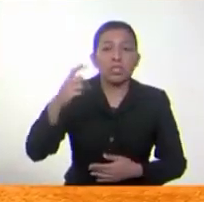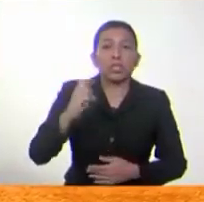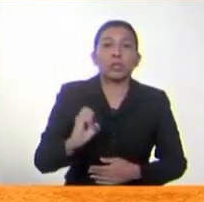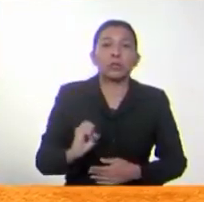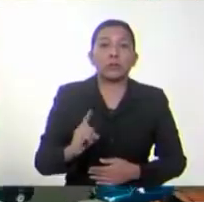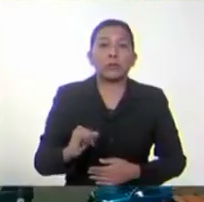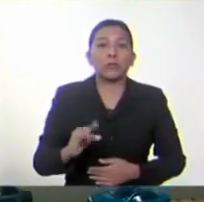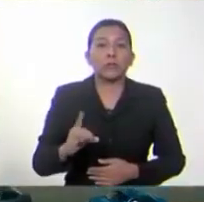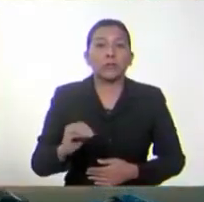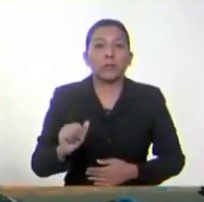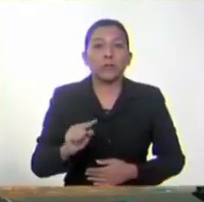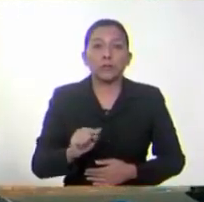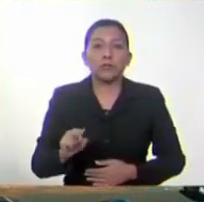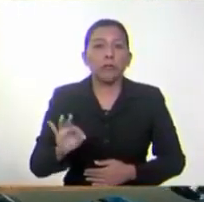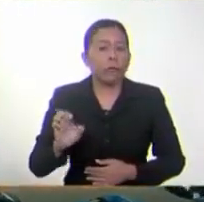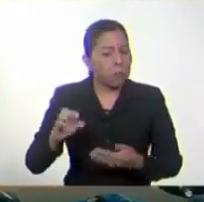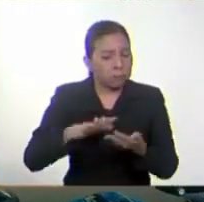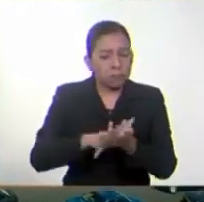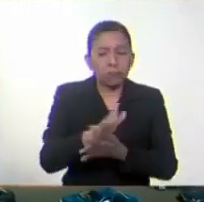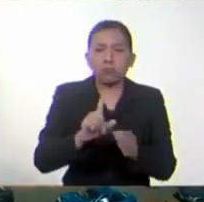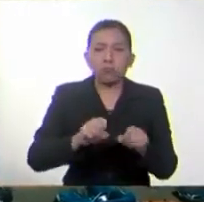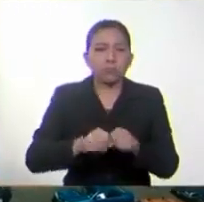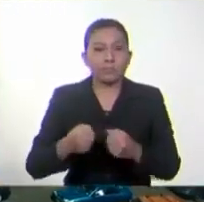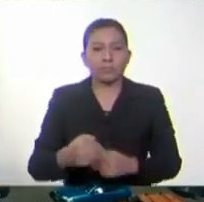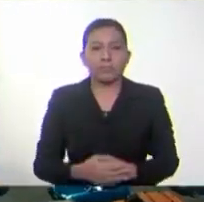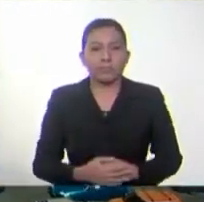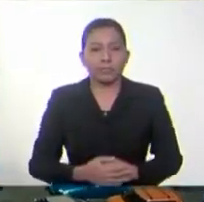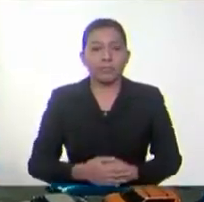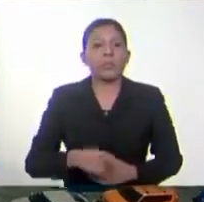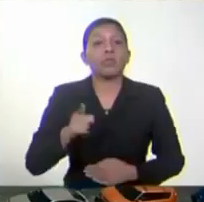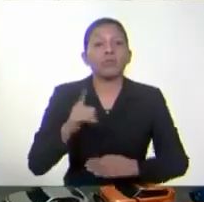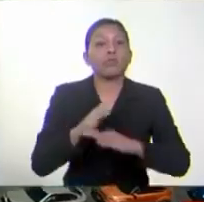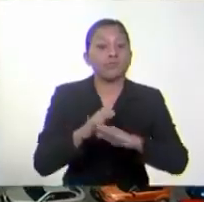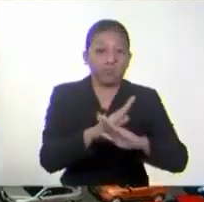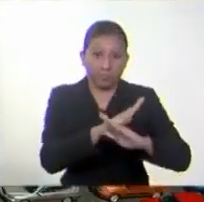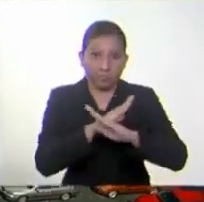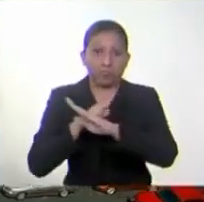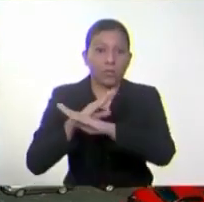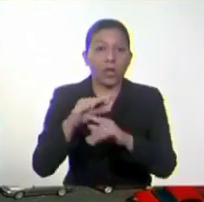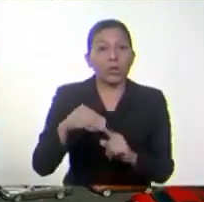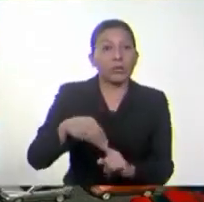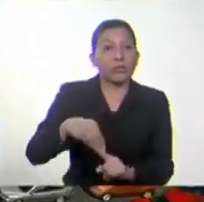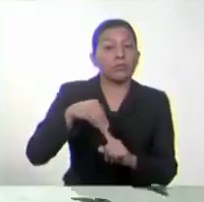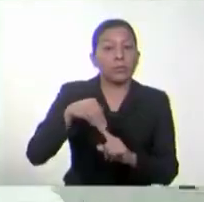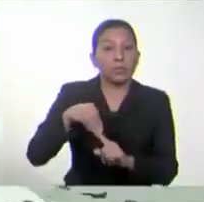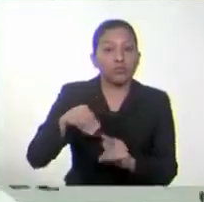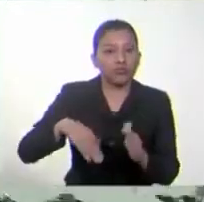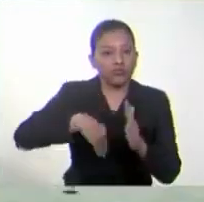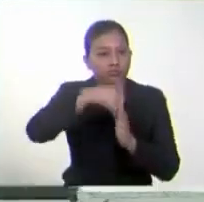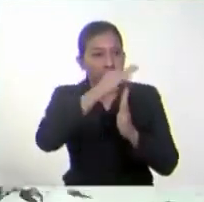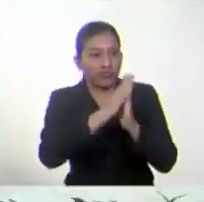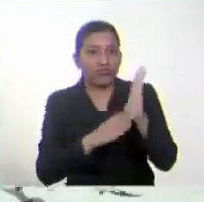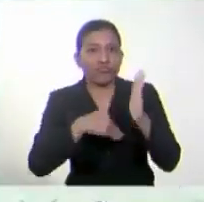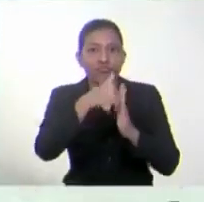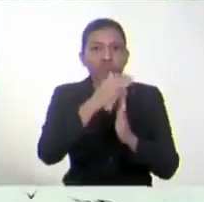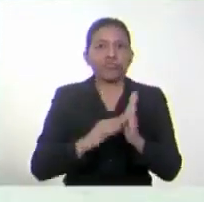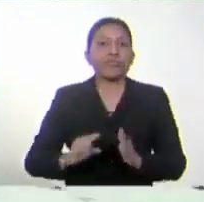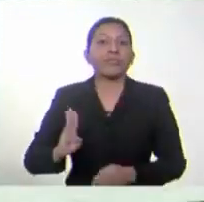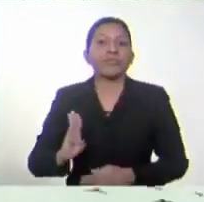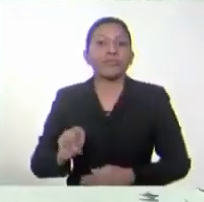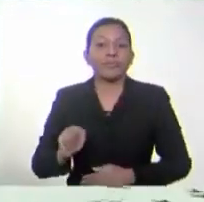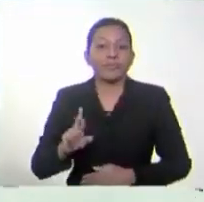azufre. La superficie del mármol puede protegerse con una mezcla de hidróxido de bario y urea, ya que